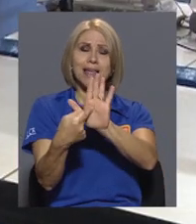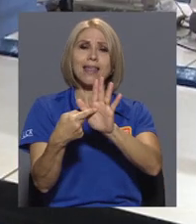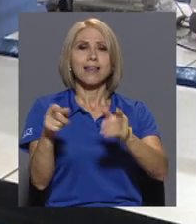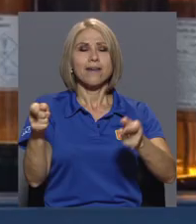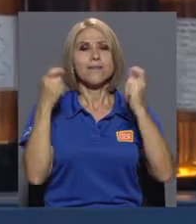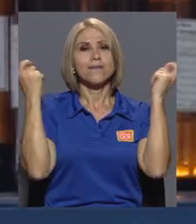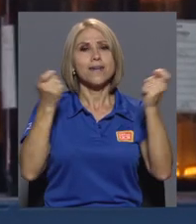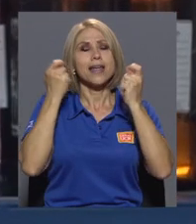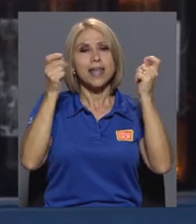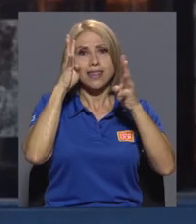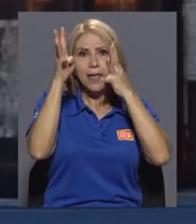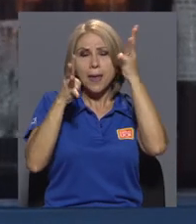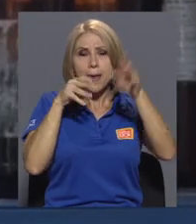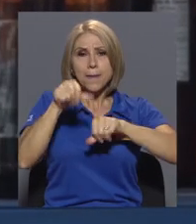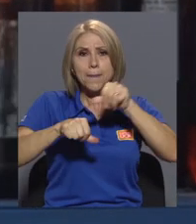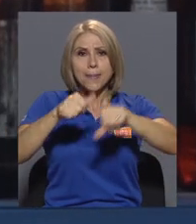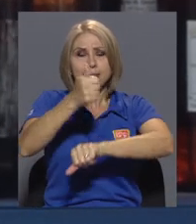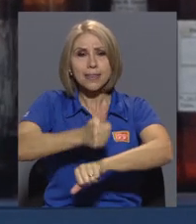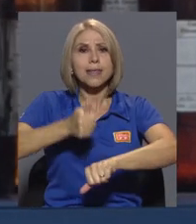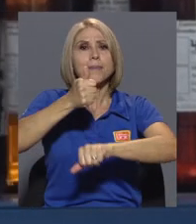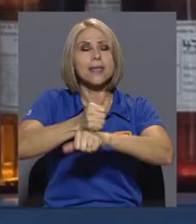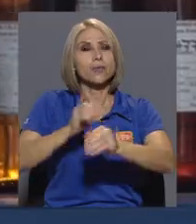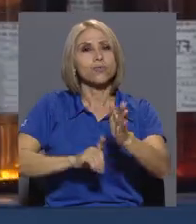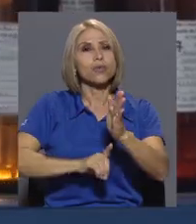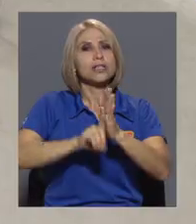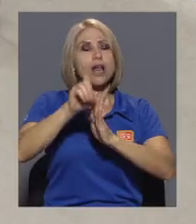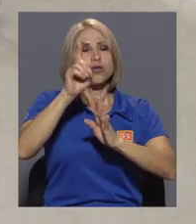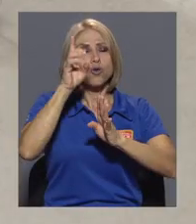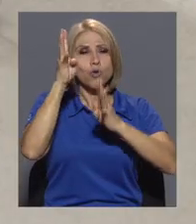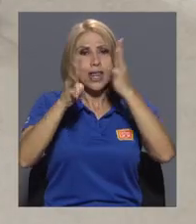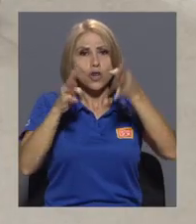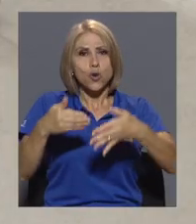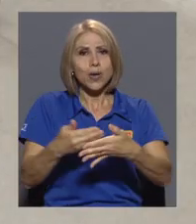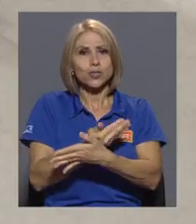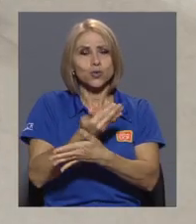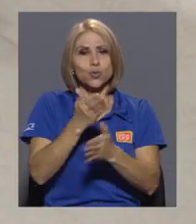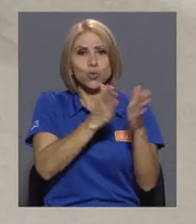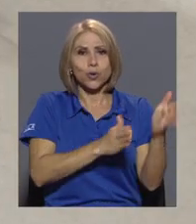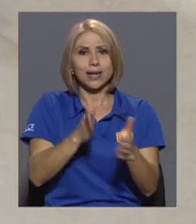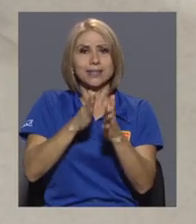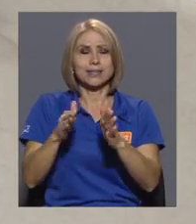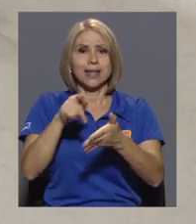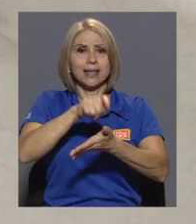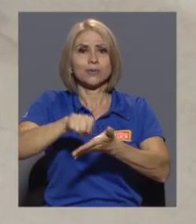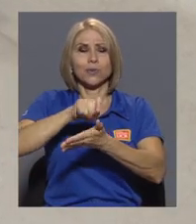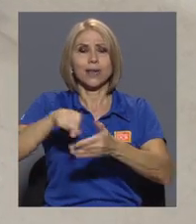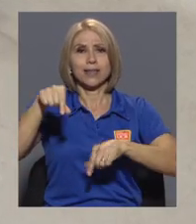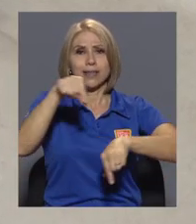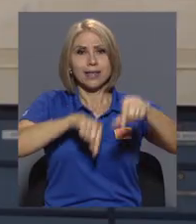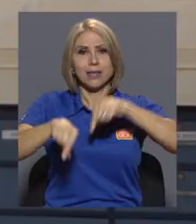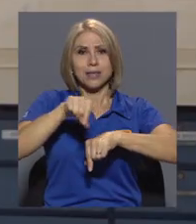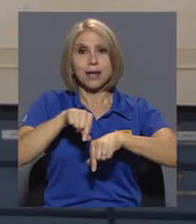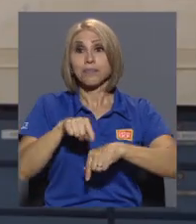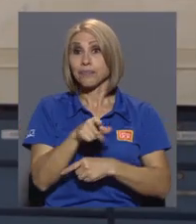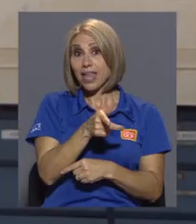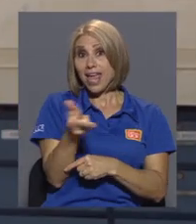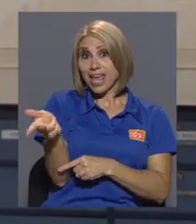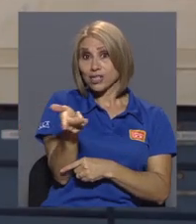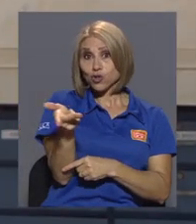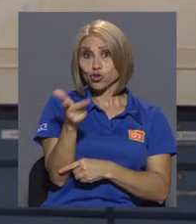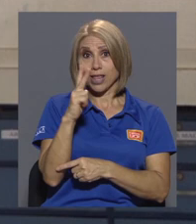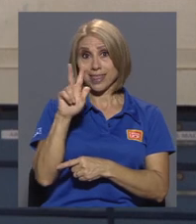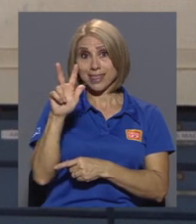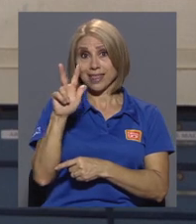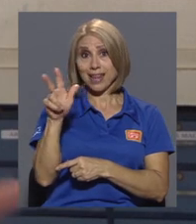emprendimiento desarrollo e innovación organizada por la escuela de química en el caso de estos tres muchachos ellos son